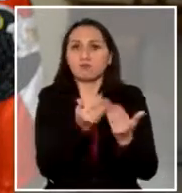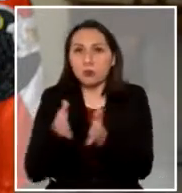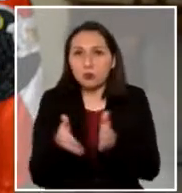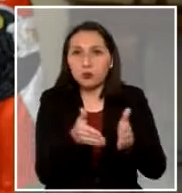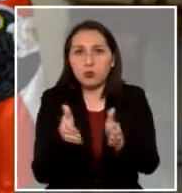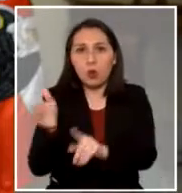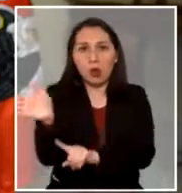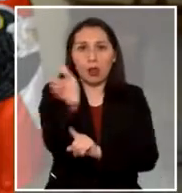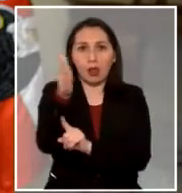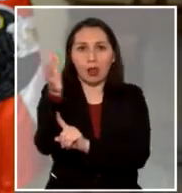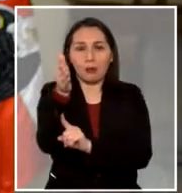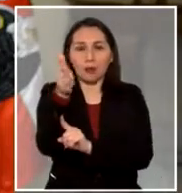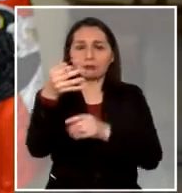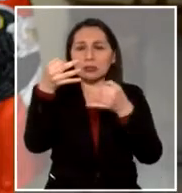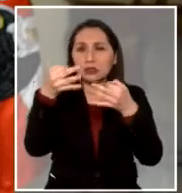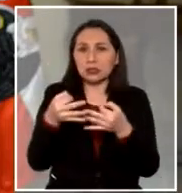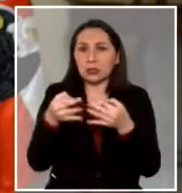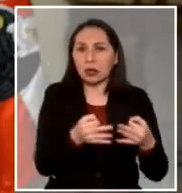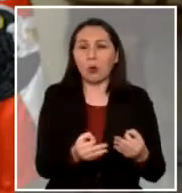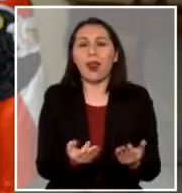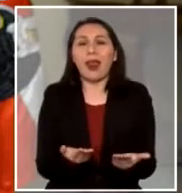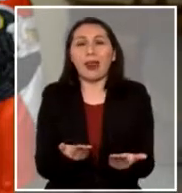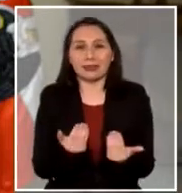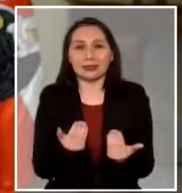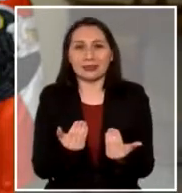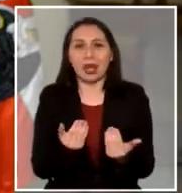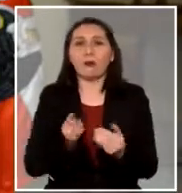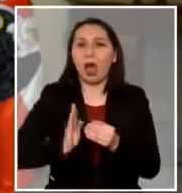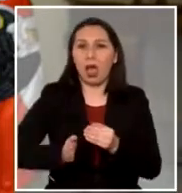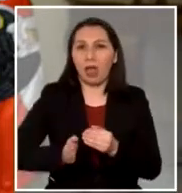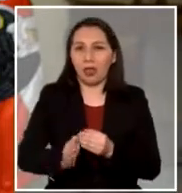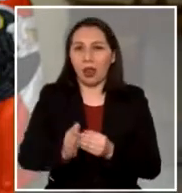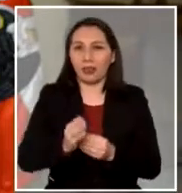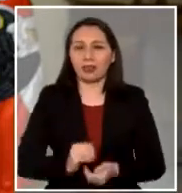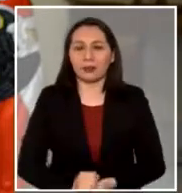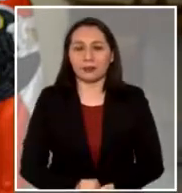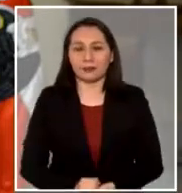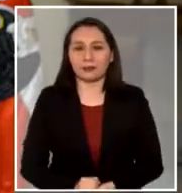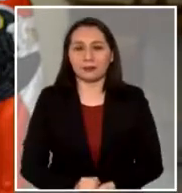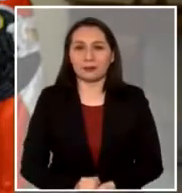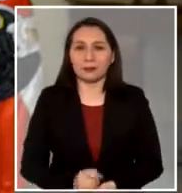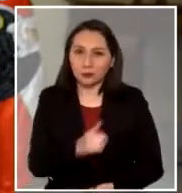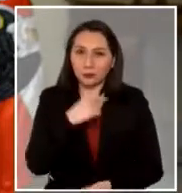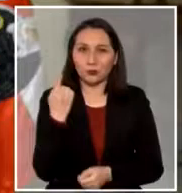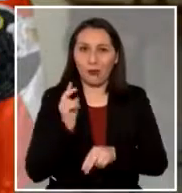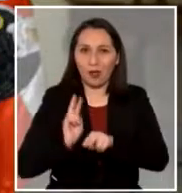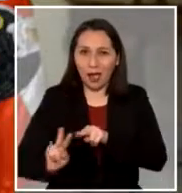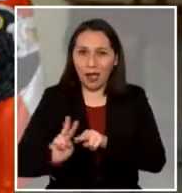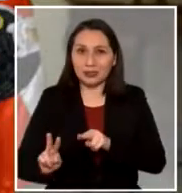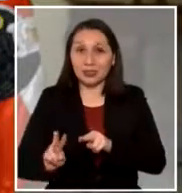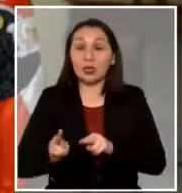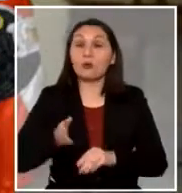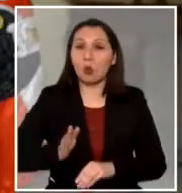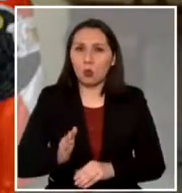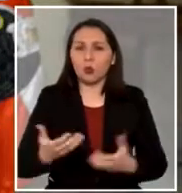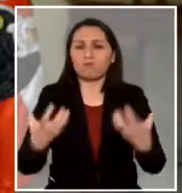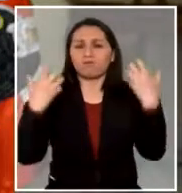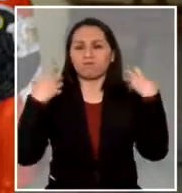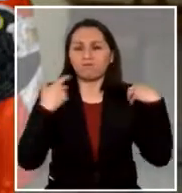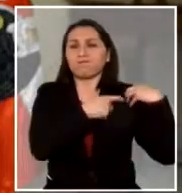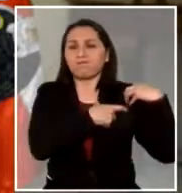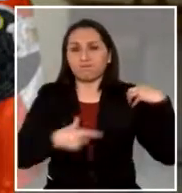rumbo de nuestra patria de las certezas que se requiere para poder seguir adelante lo haremos mientras seguimos gobernando